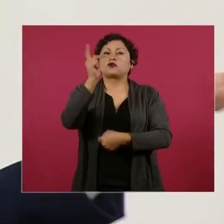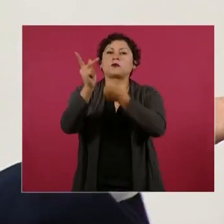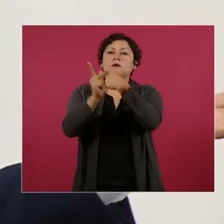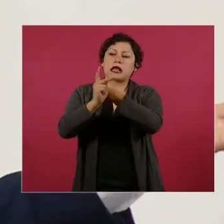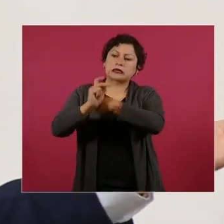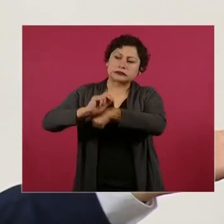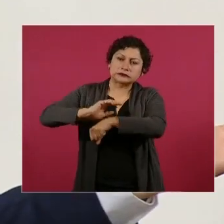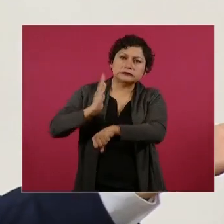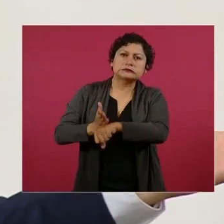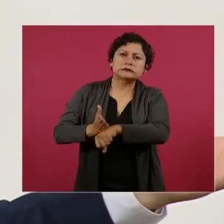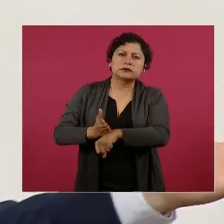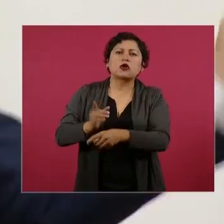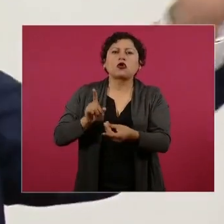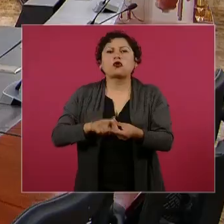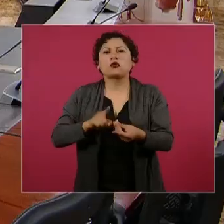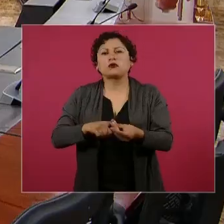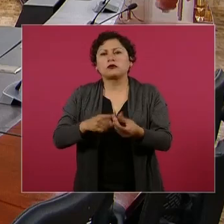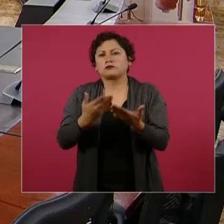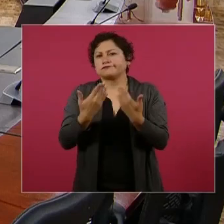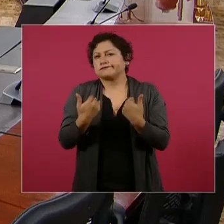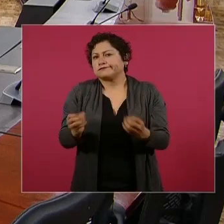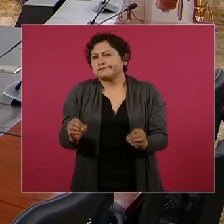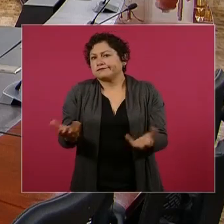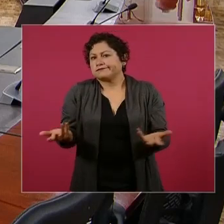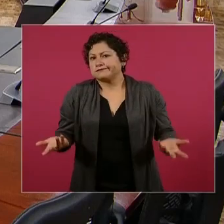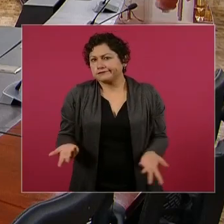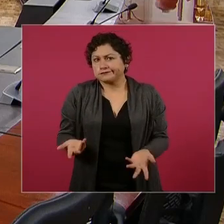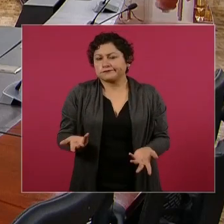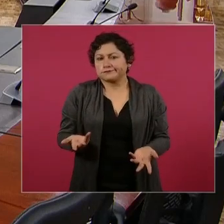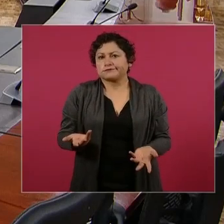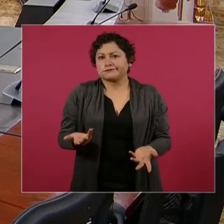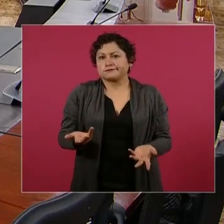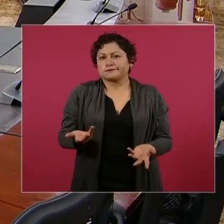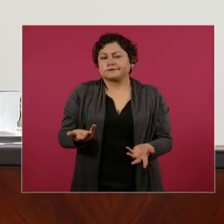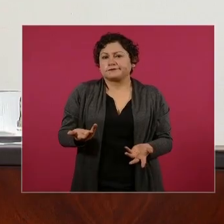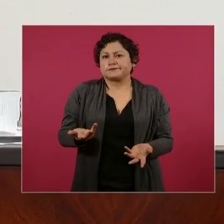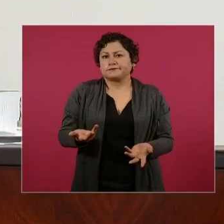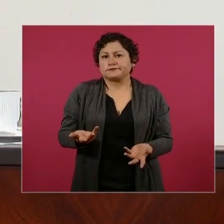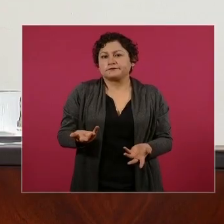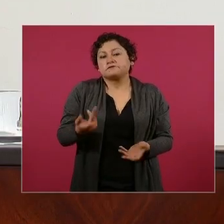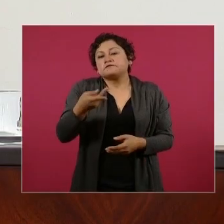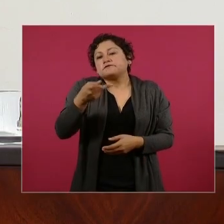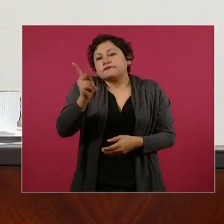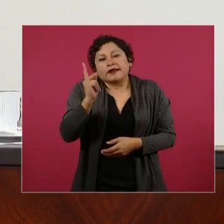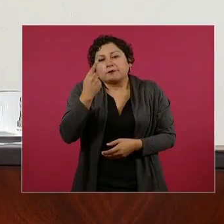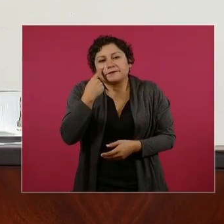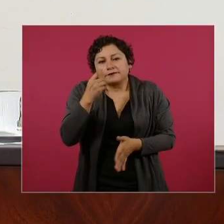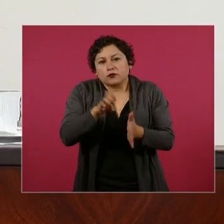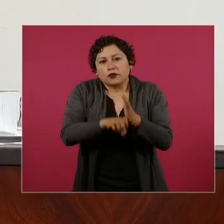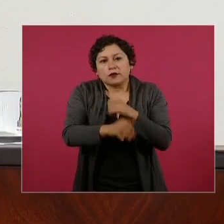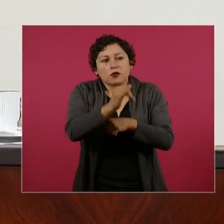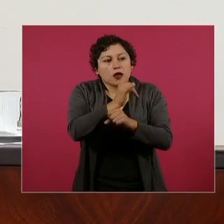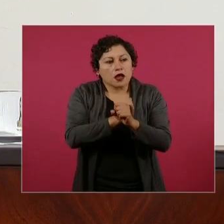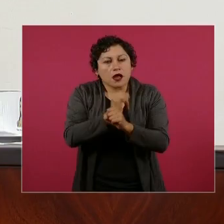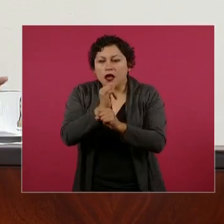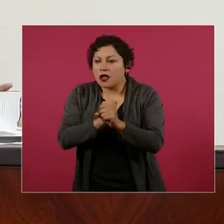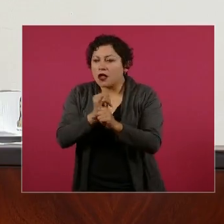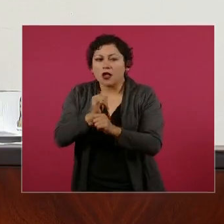pero podemos estar metiendo a más gente a la cárcel. Lo